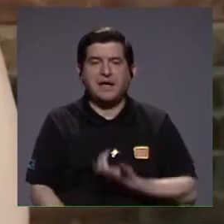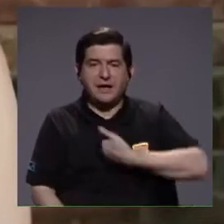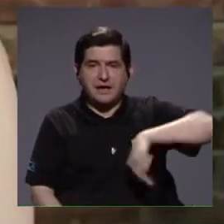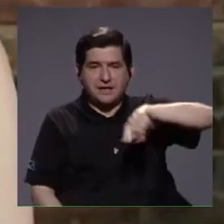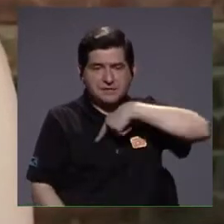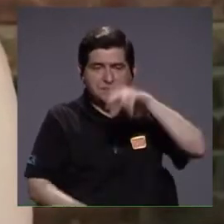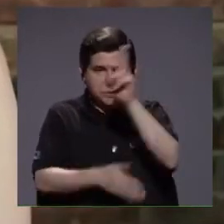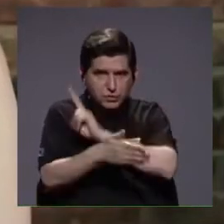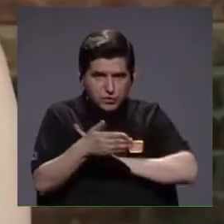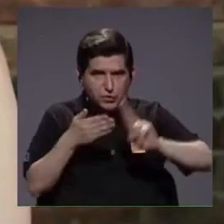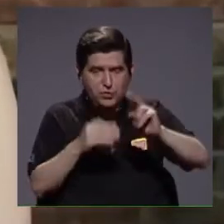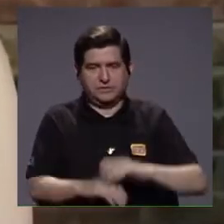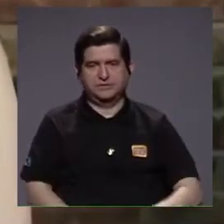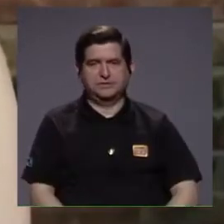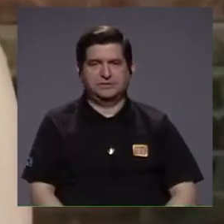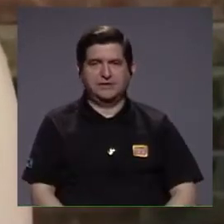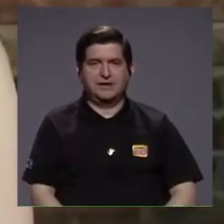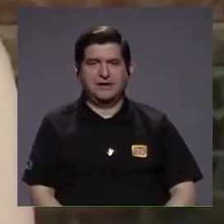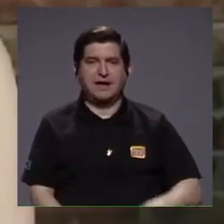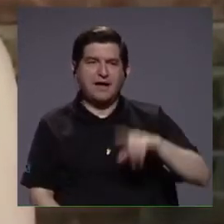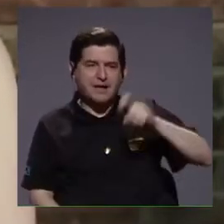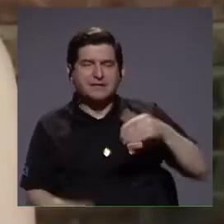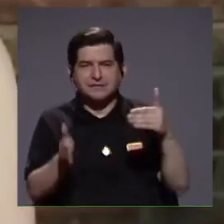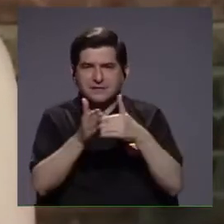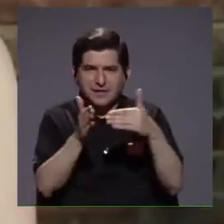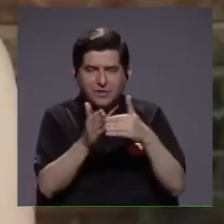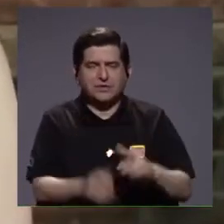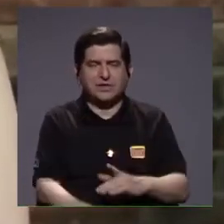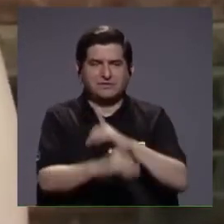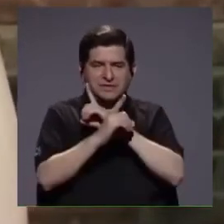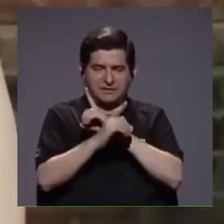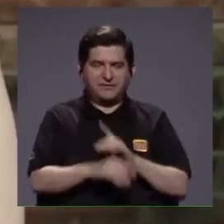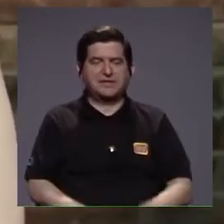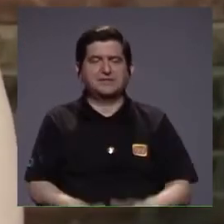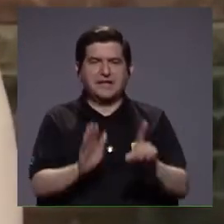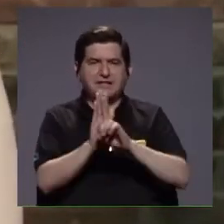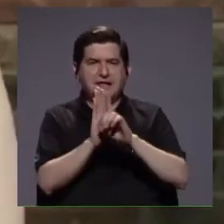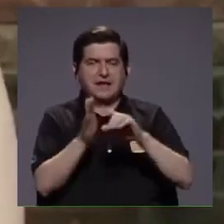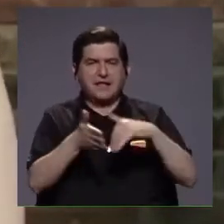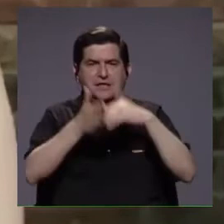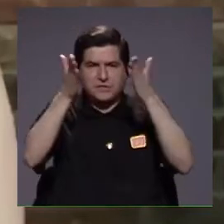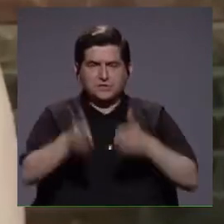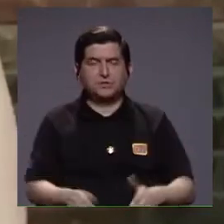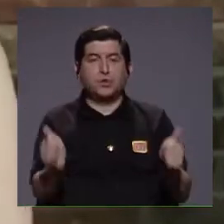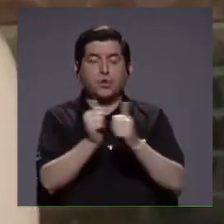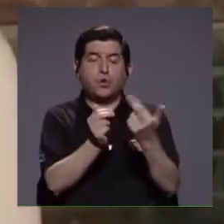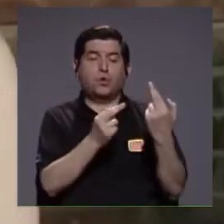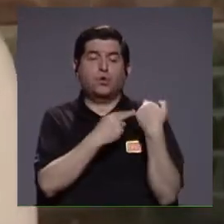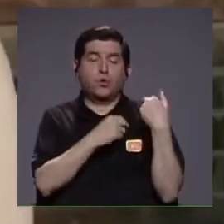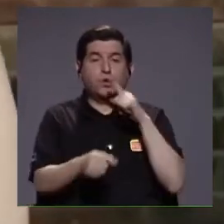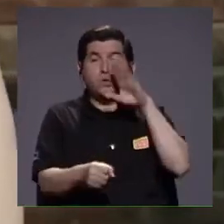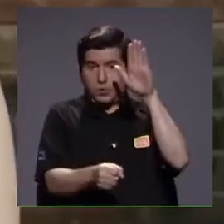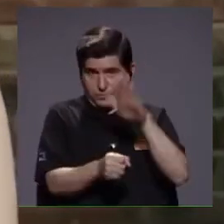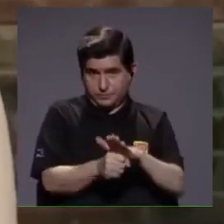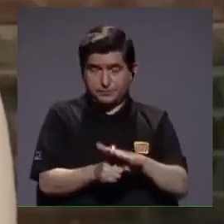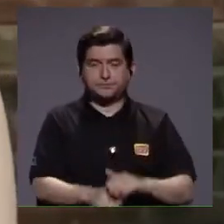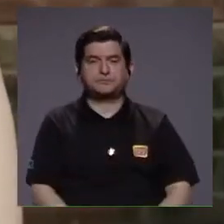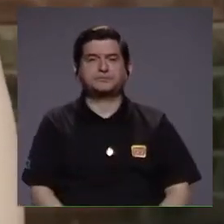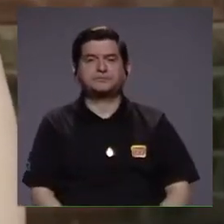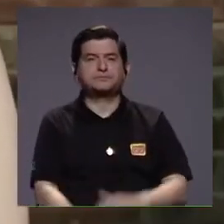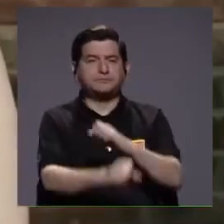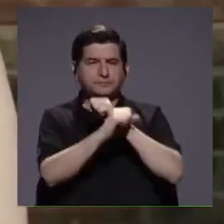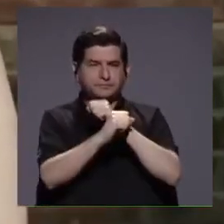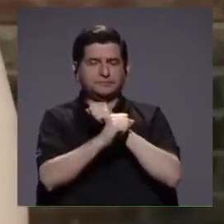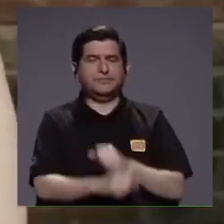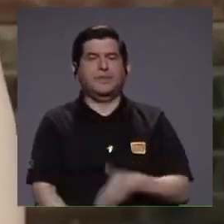sobre nuestra universidad. Es necesario retomar la defensa de los derechos estudiantiles con responsabilidad y compromiso,